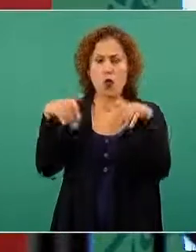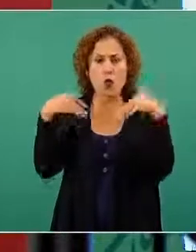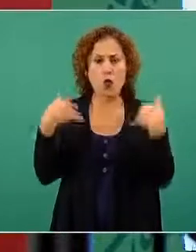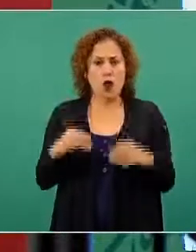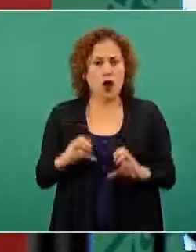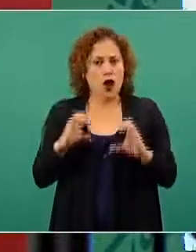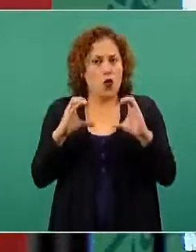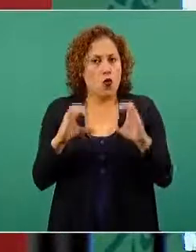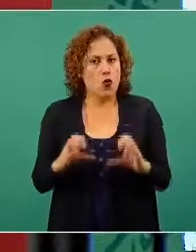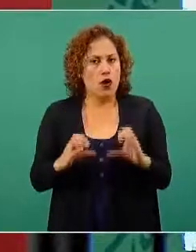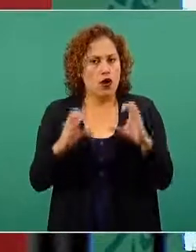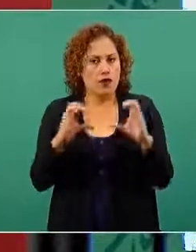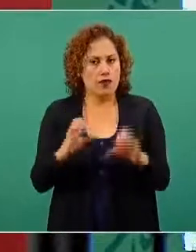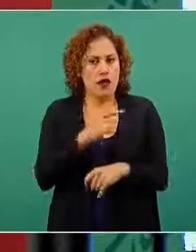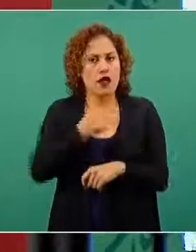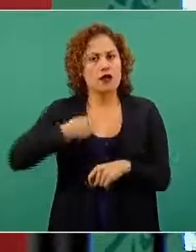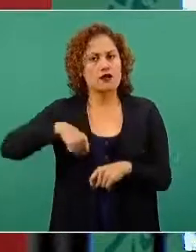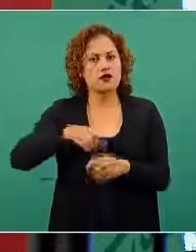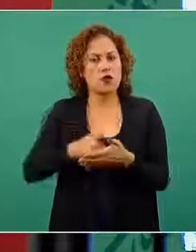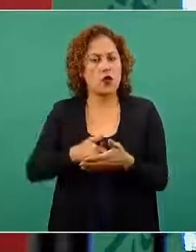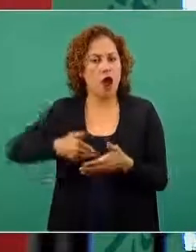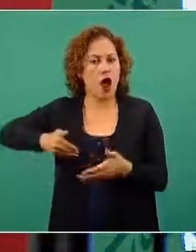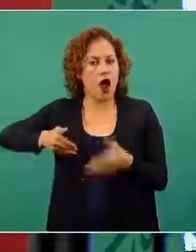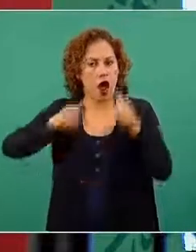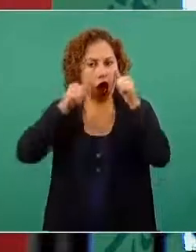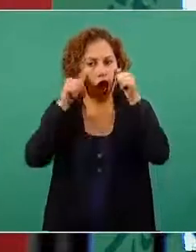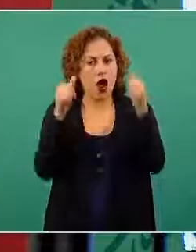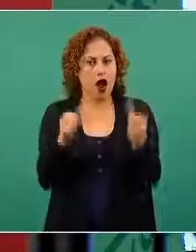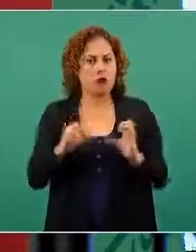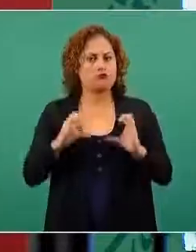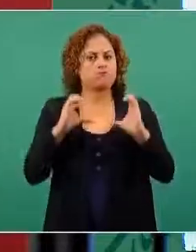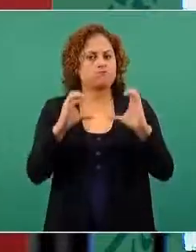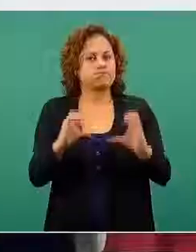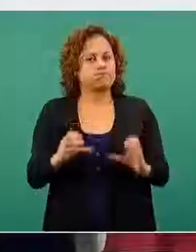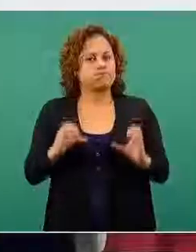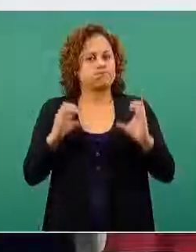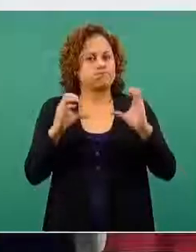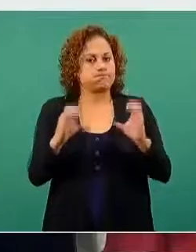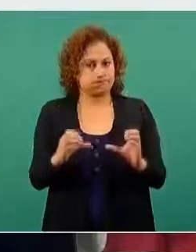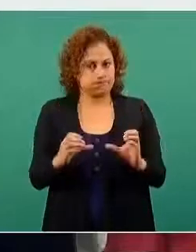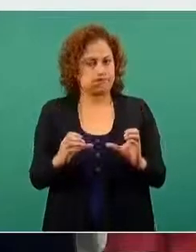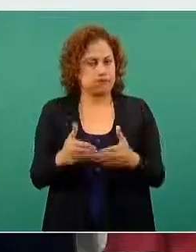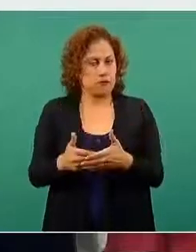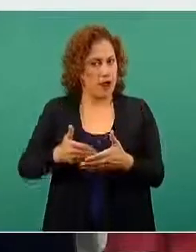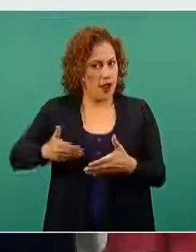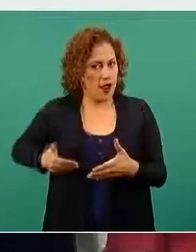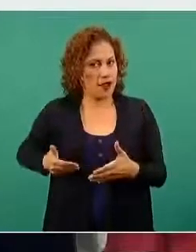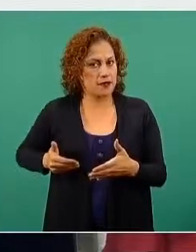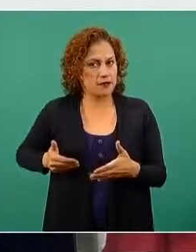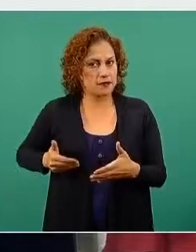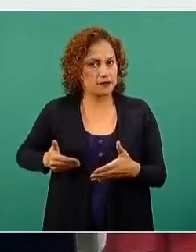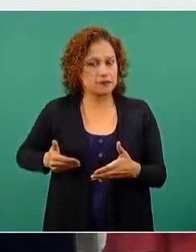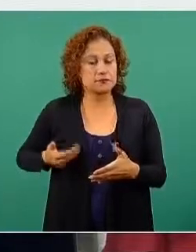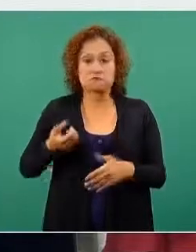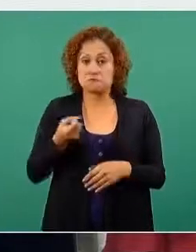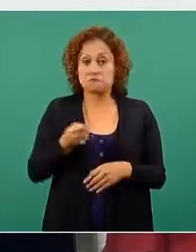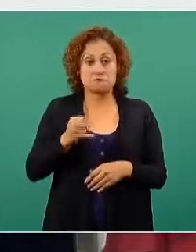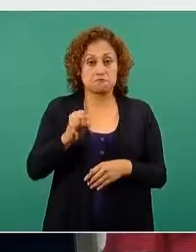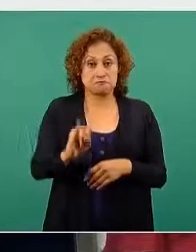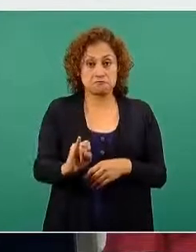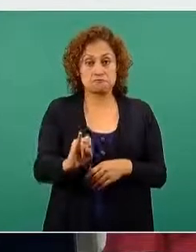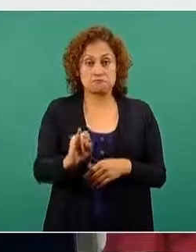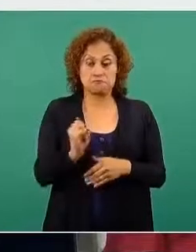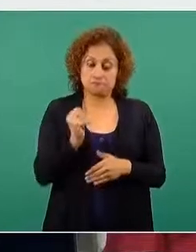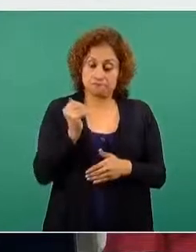un trabajo preventivo de contención. Y así iniciamos